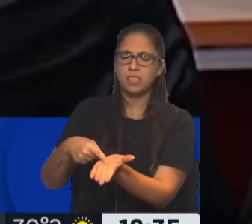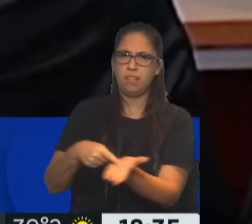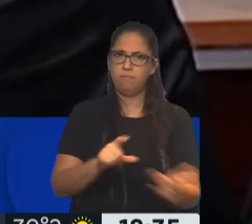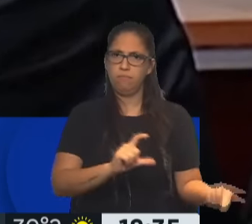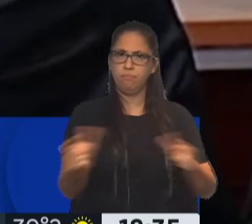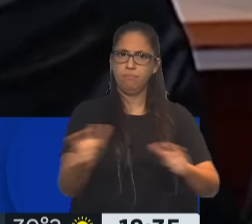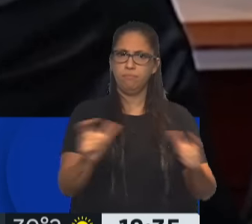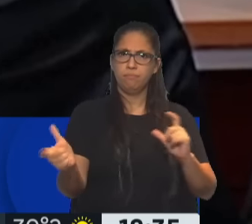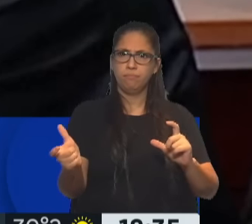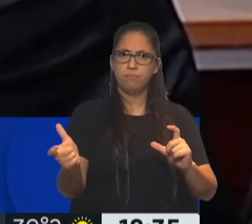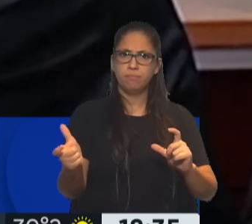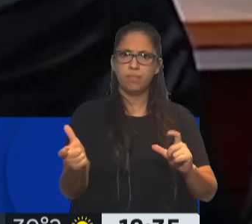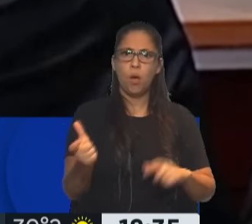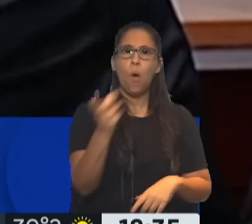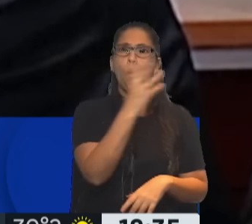de más de